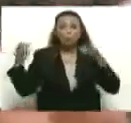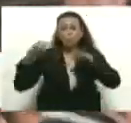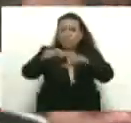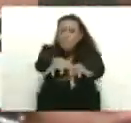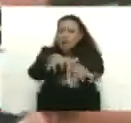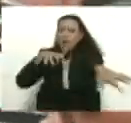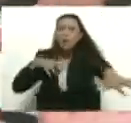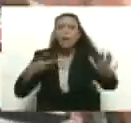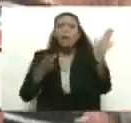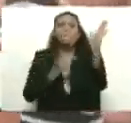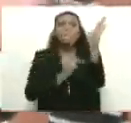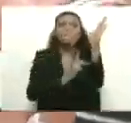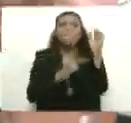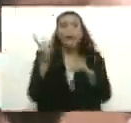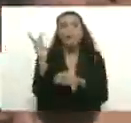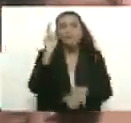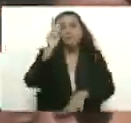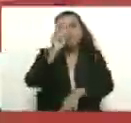Vega.